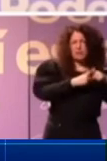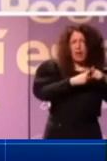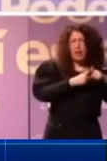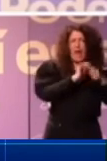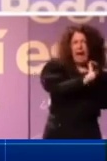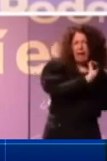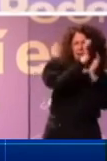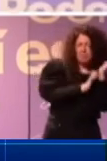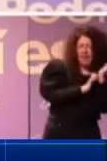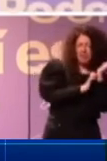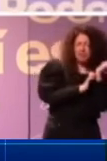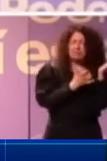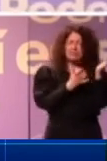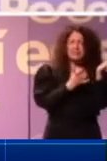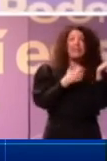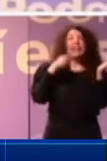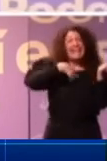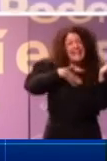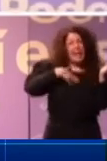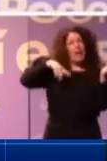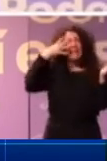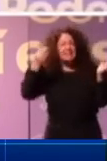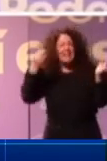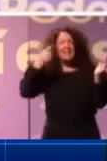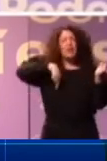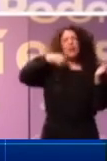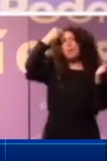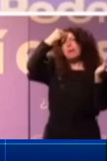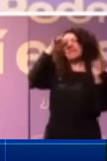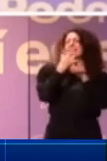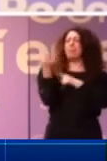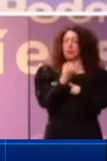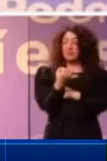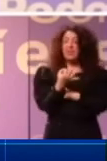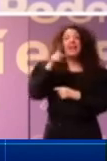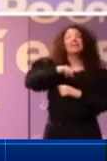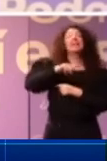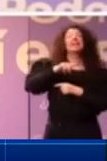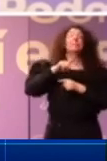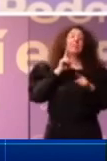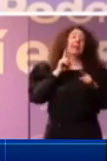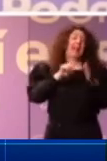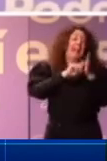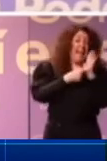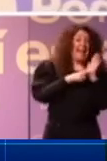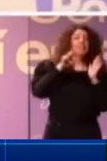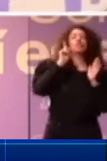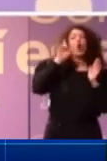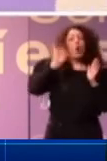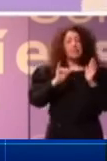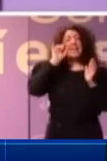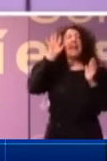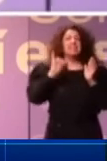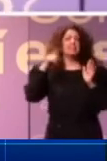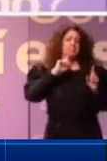tiene que vivir como si ella fuese una delincuente, escondida, ¿no? Escondida de su agresor. Entonces, a mí me gustaría que estos miembros